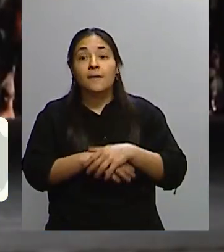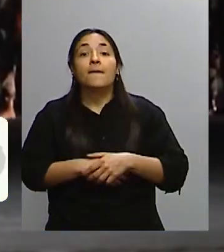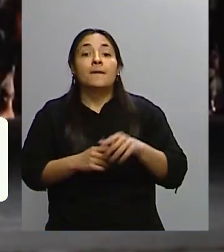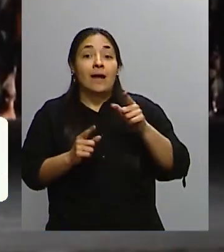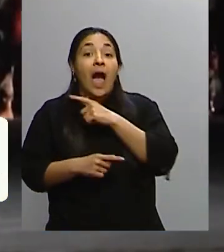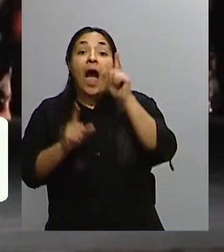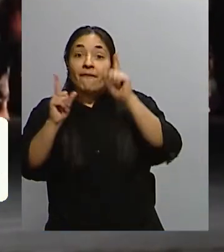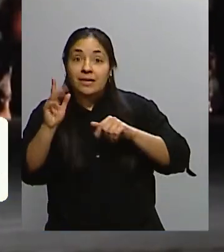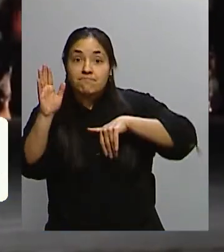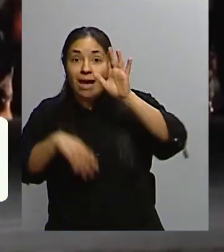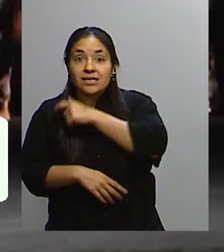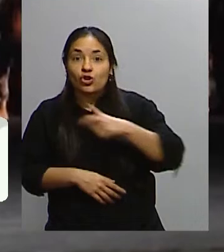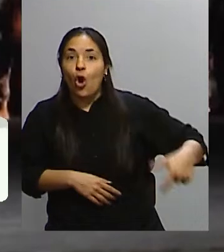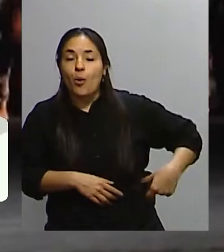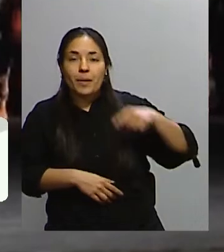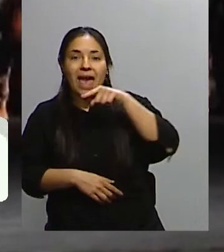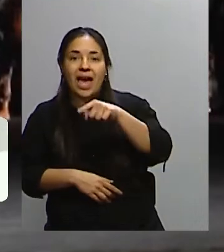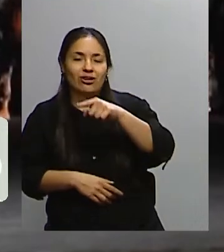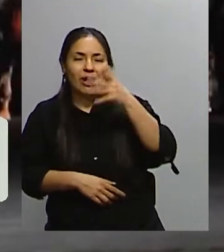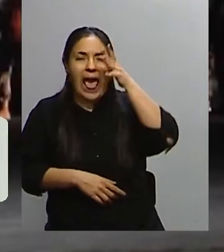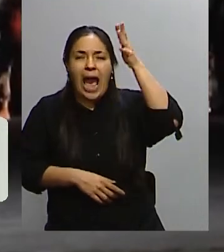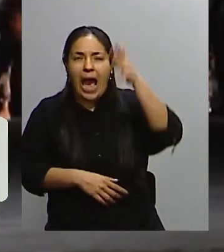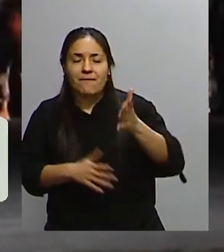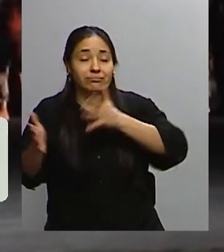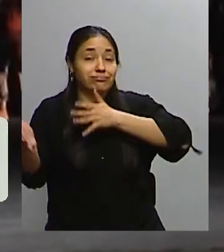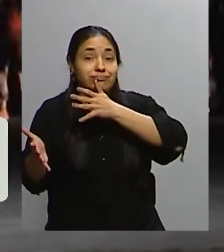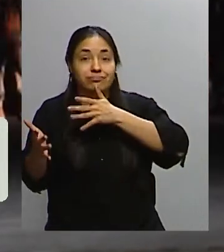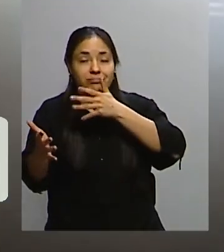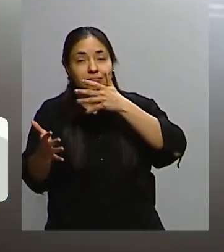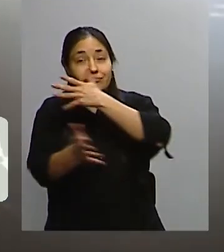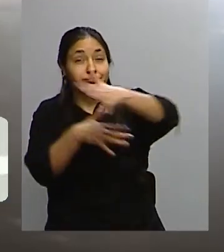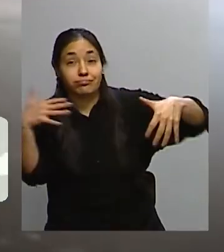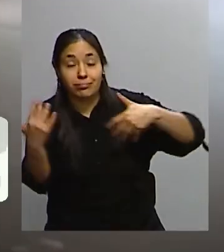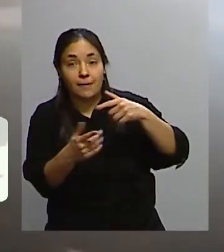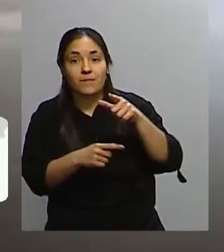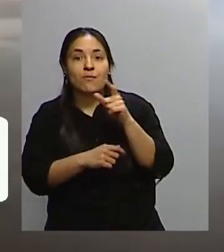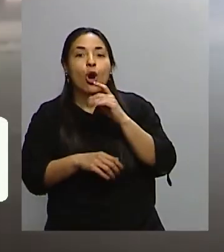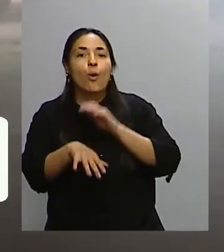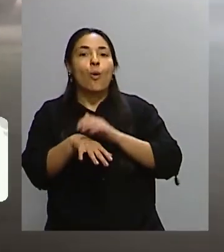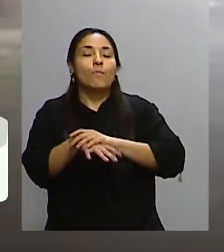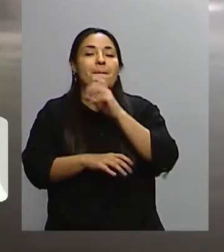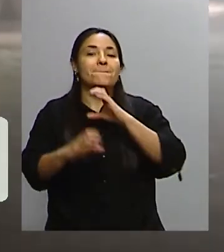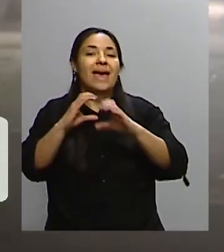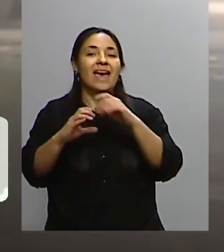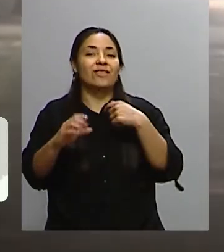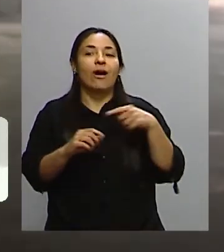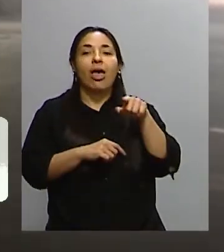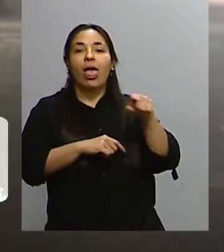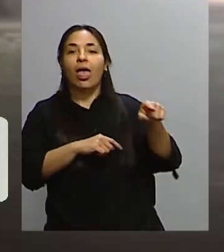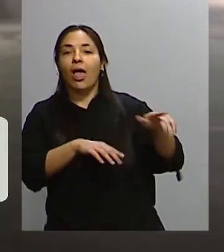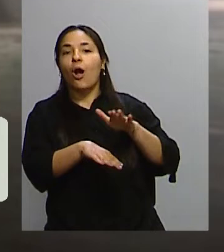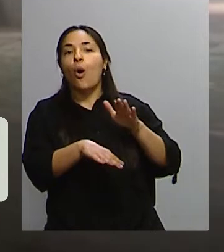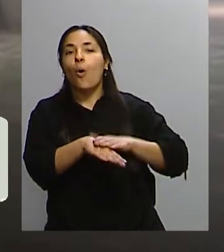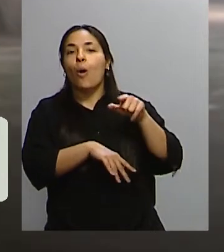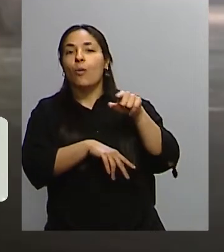en gravedad, pero fueron los medios los que etiquetaron este terrorismo cuando eran hechos de violencia relevantes,